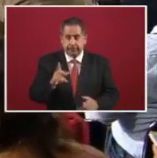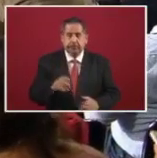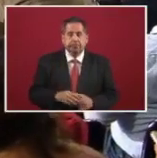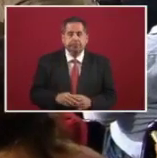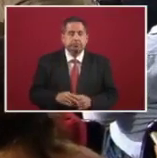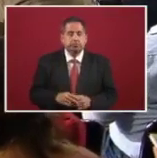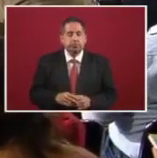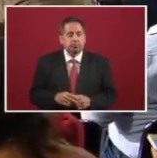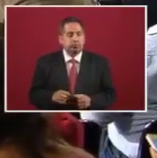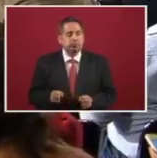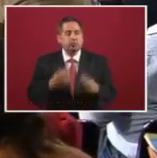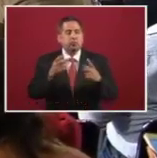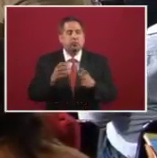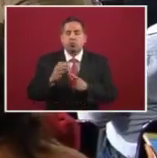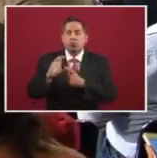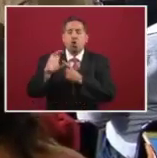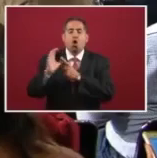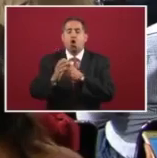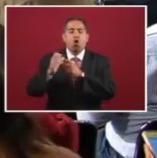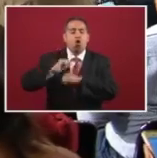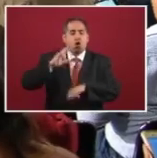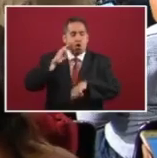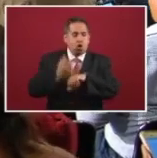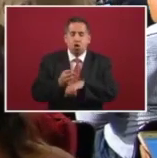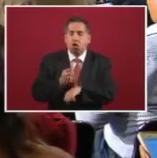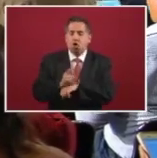el número de comisionados.